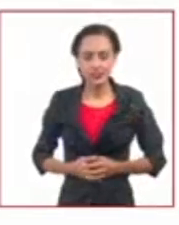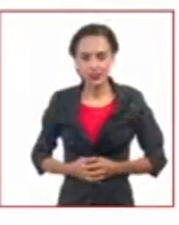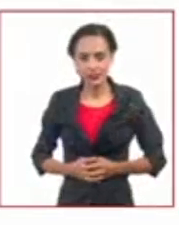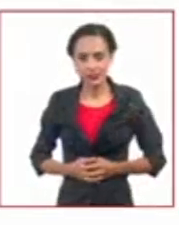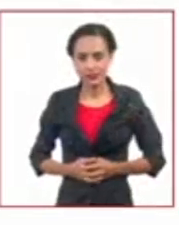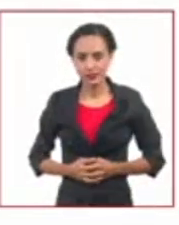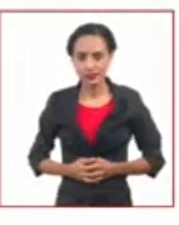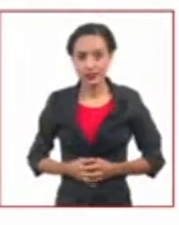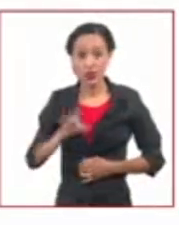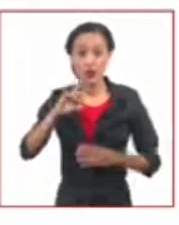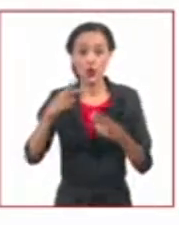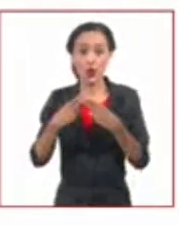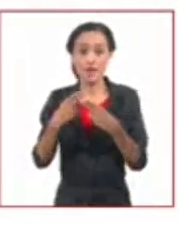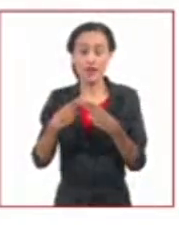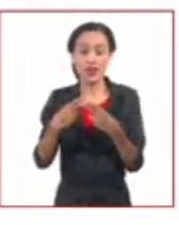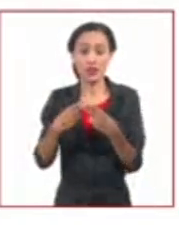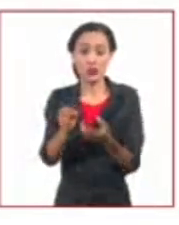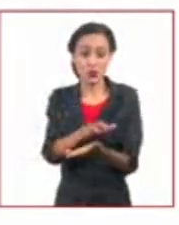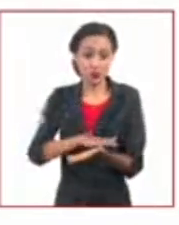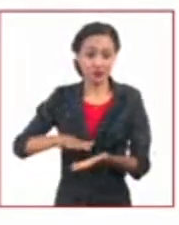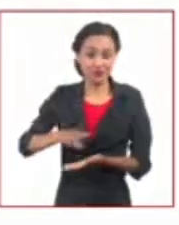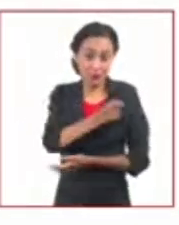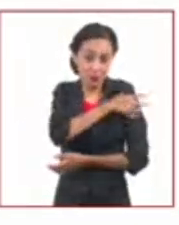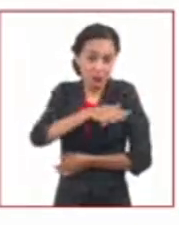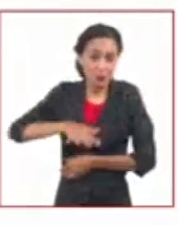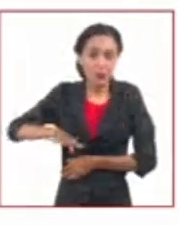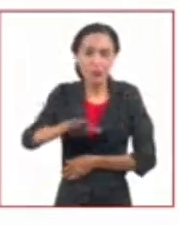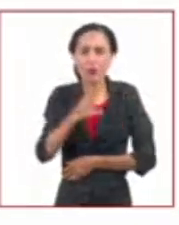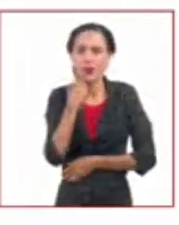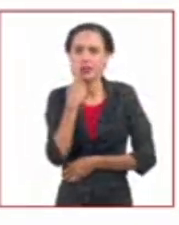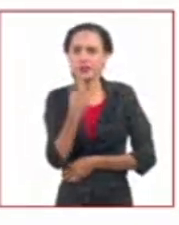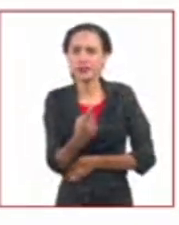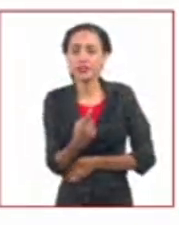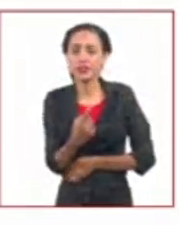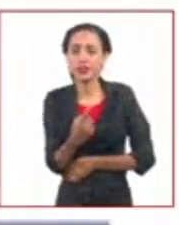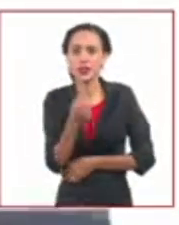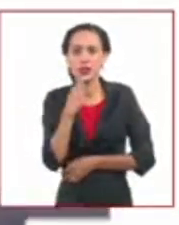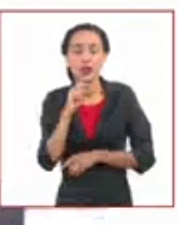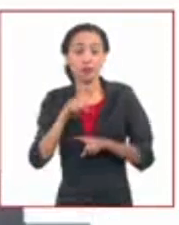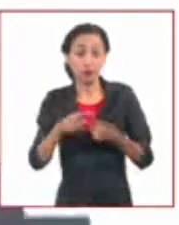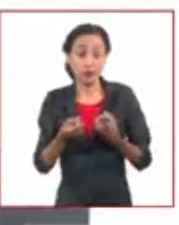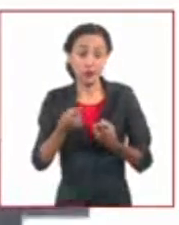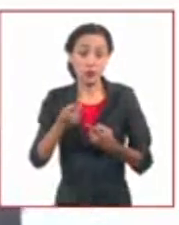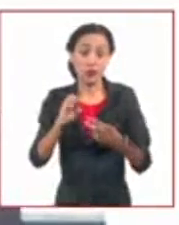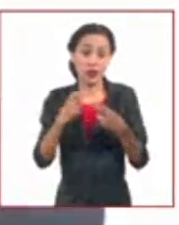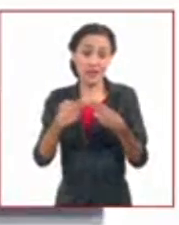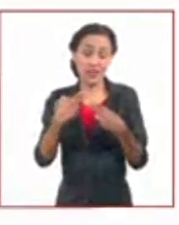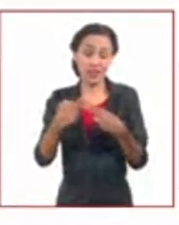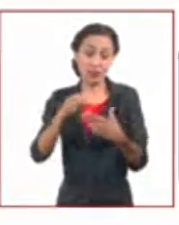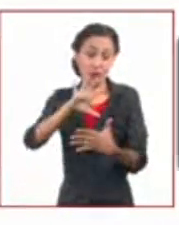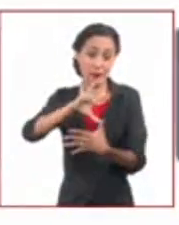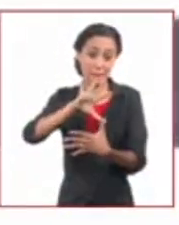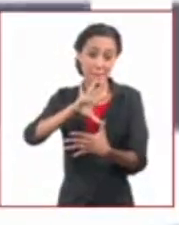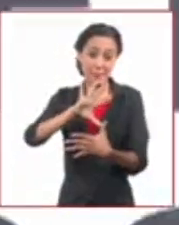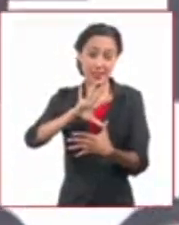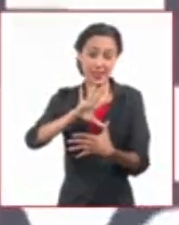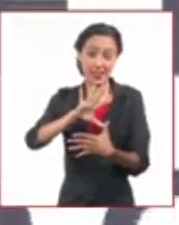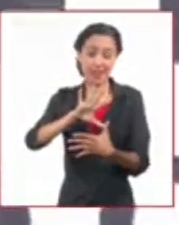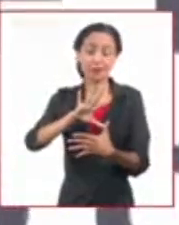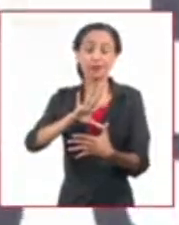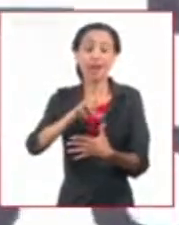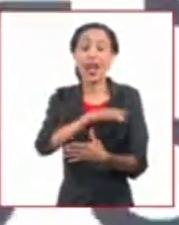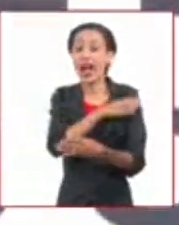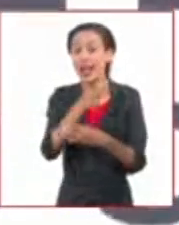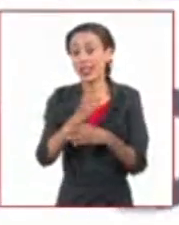foro de la sociedad civil marcó el pistoletazo de salida de esta cita continental que se celebrará hasta el próximo viernes y que ha